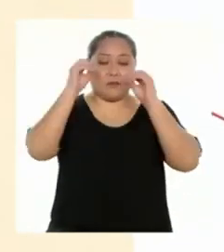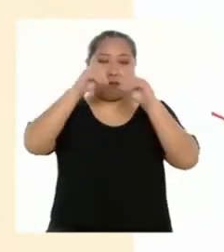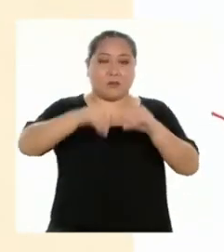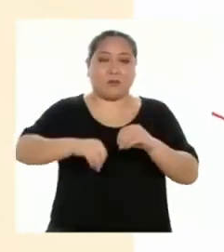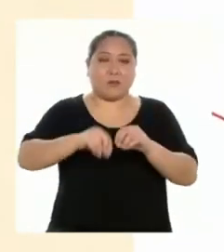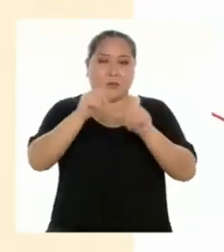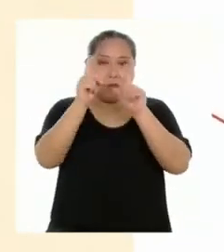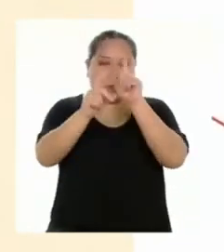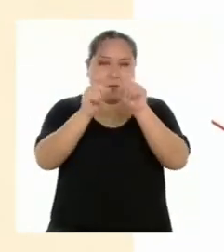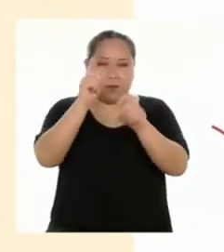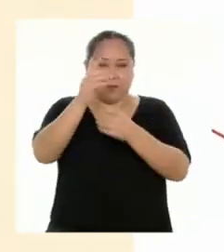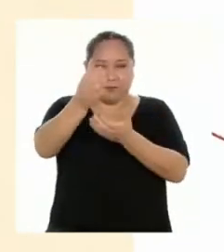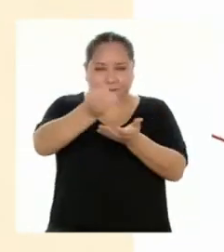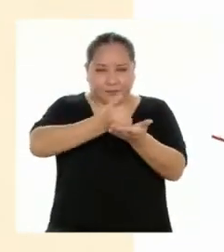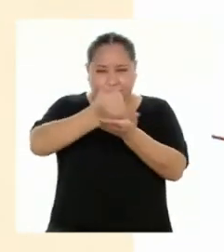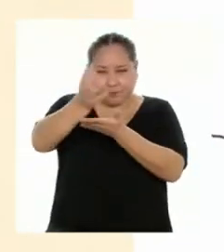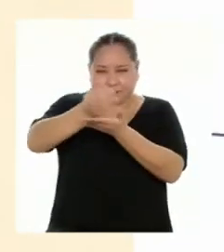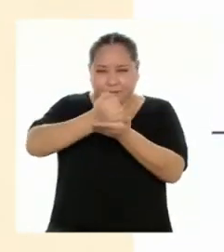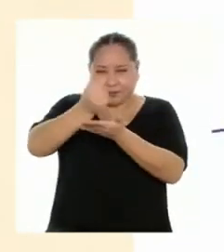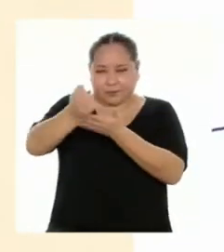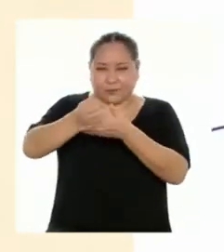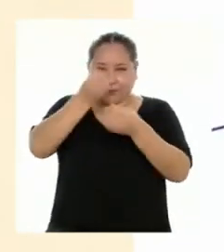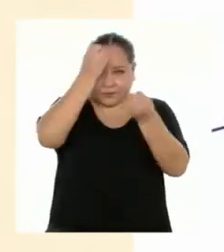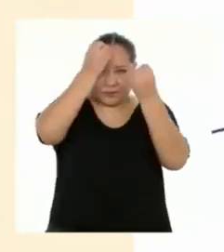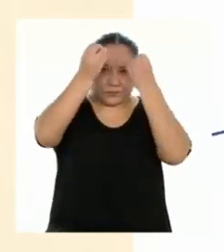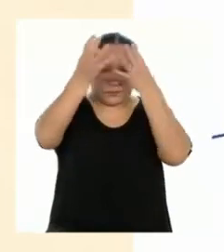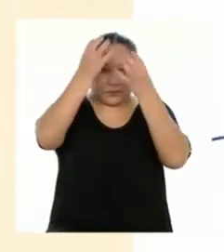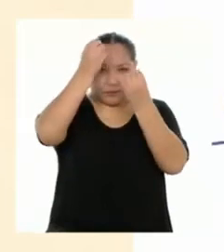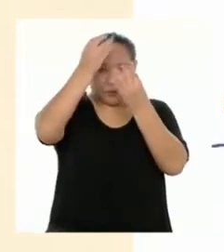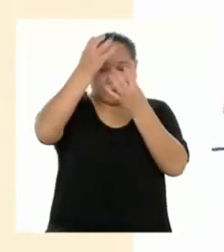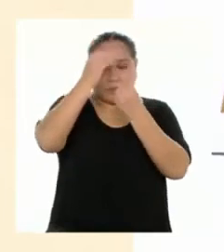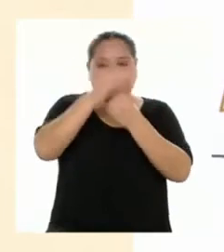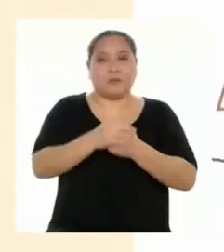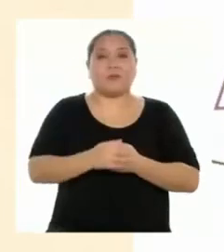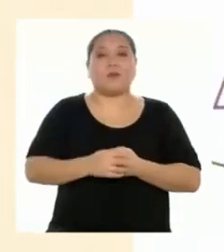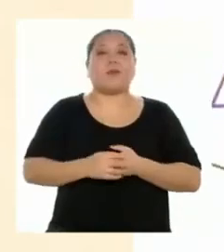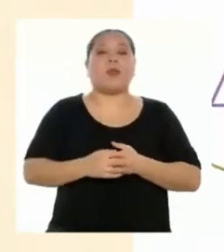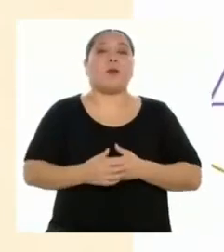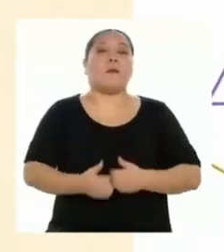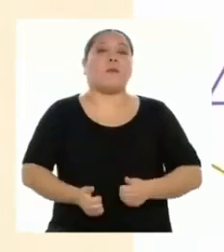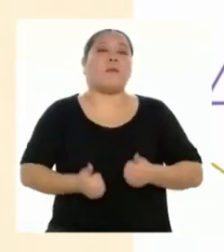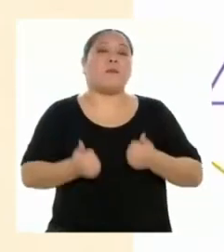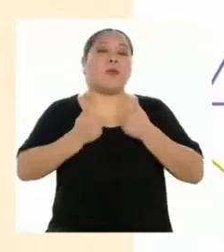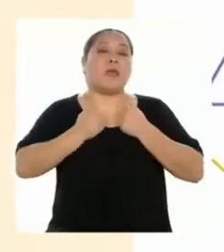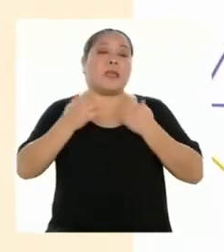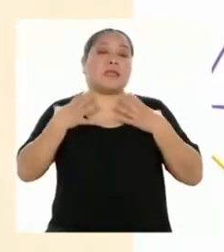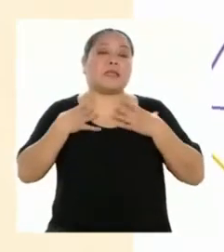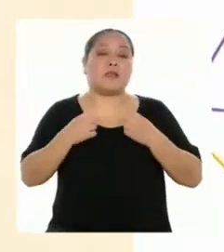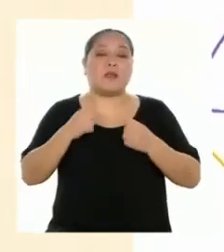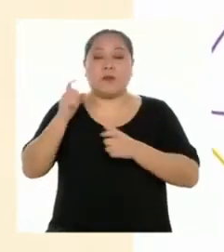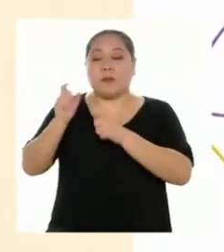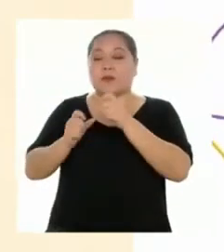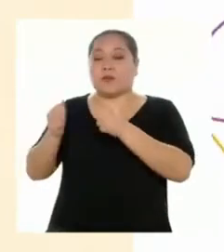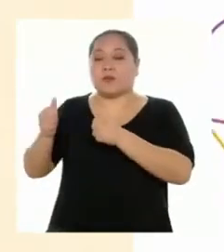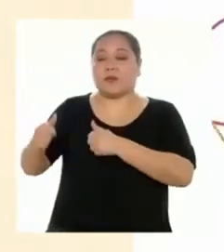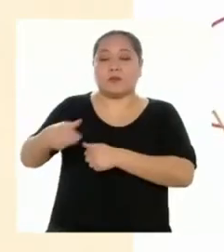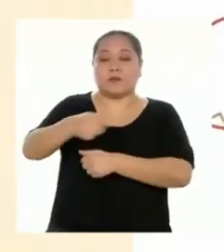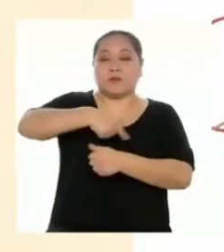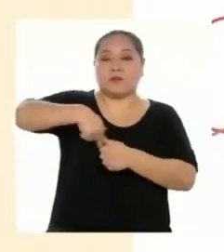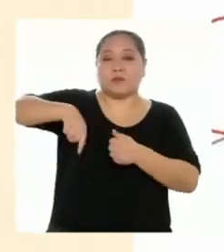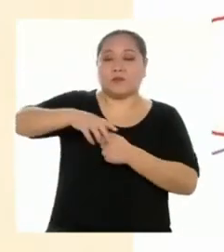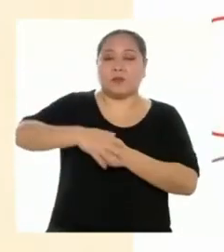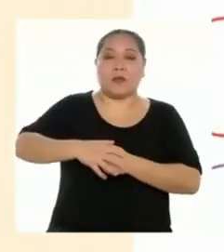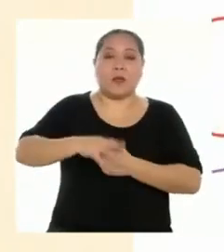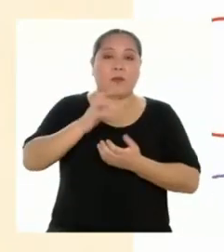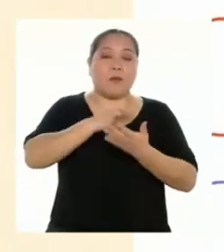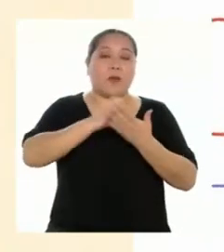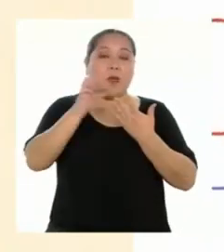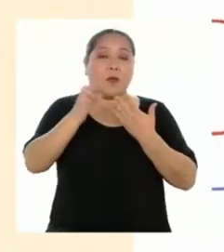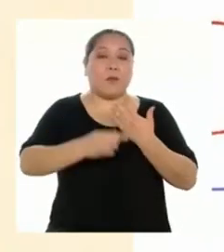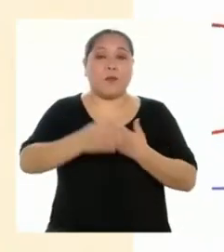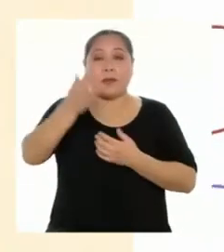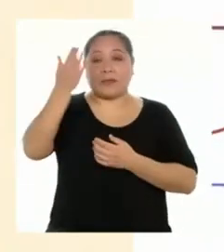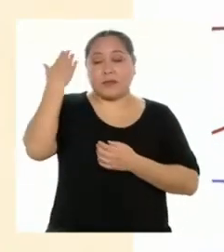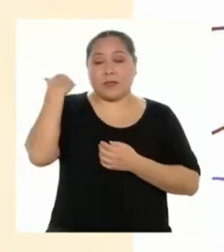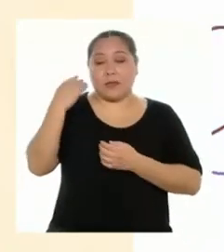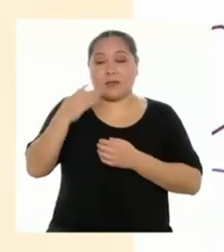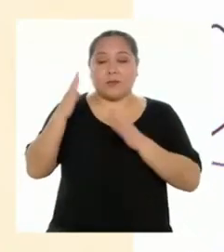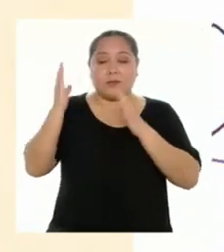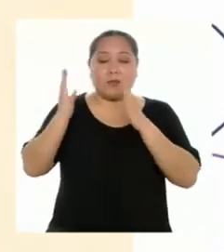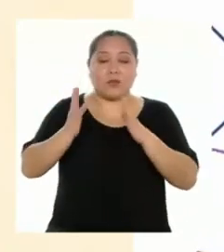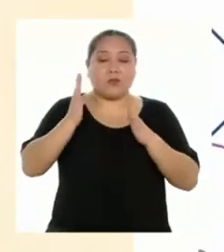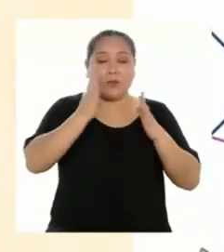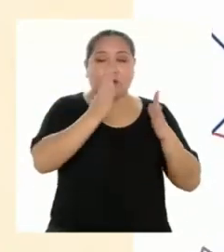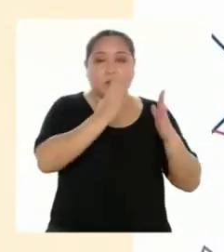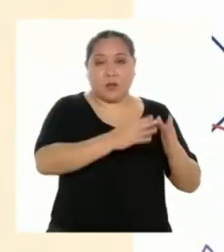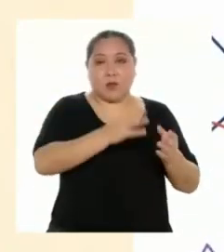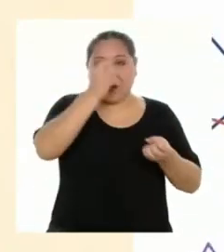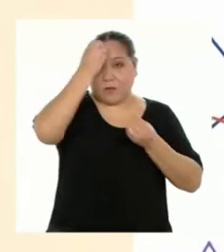una encuesta para recopilar datos sobre hábitos saludables de las personas que viven a nuestro alrededor. En el programa anterior procesamos los